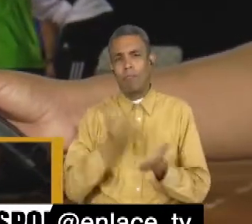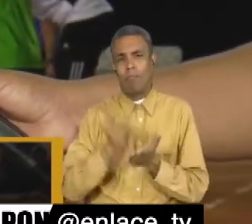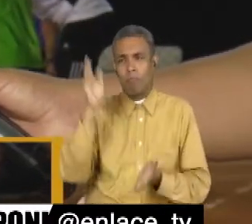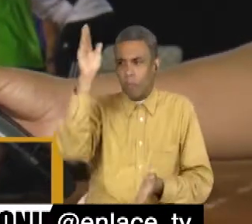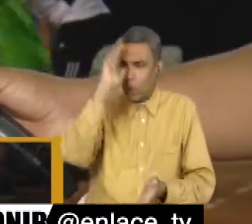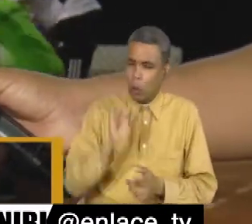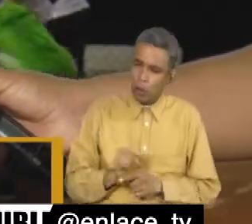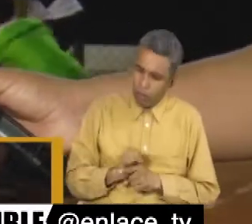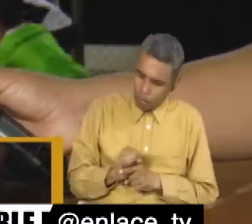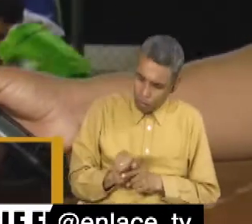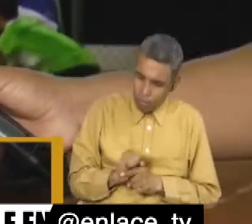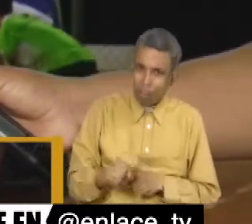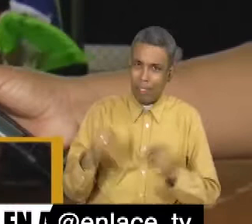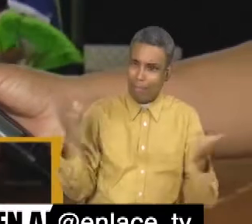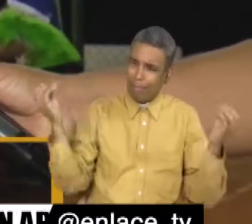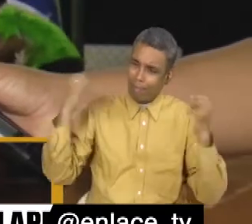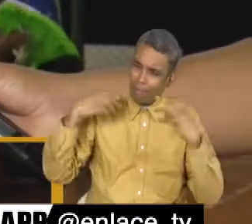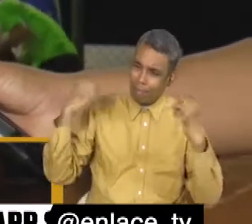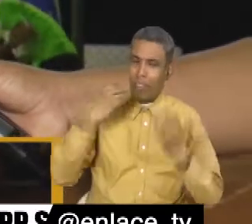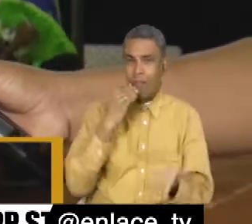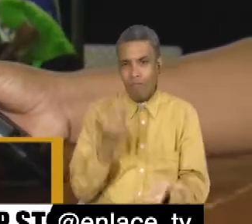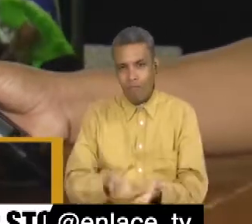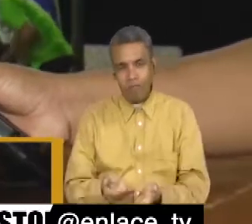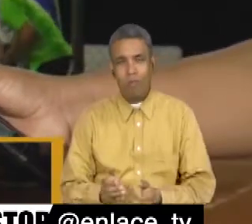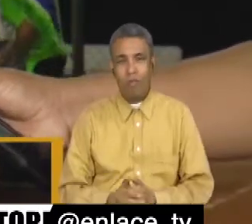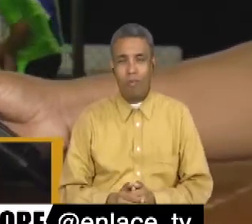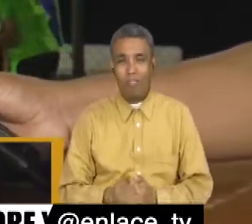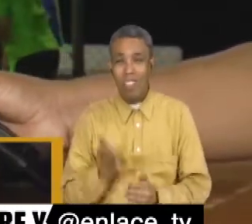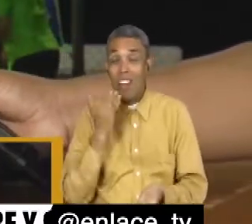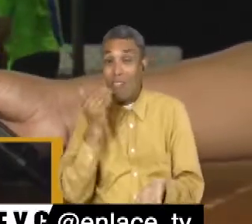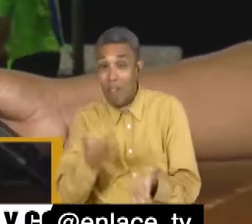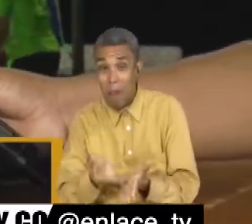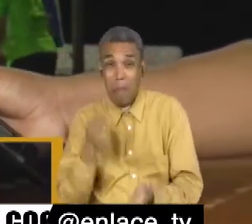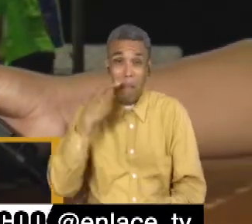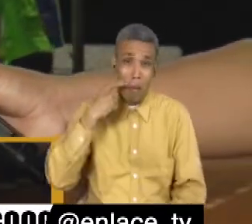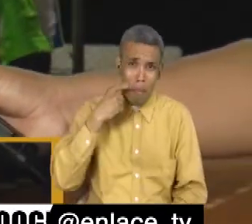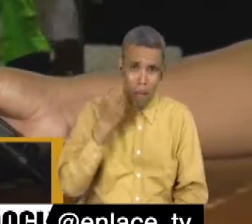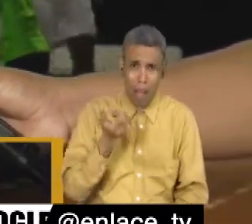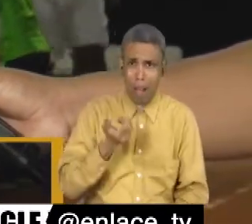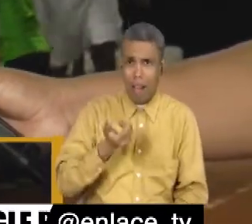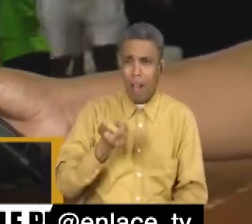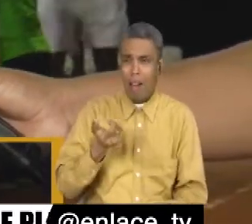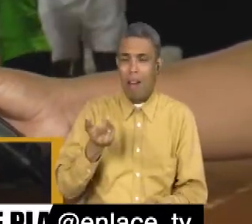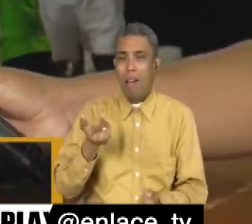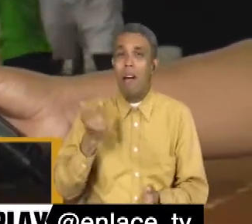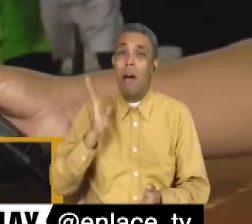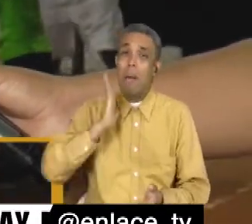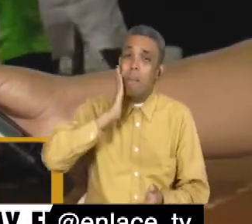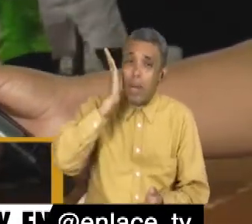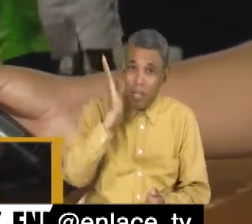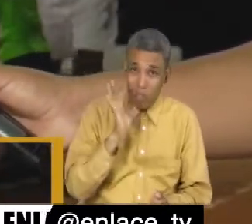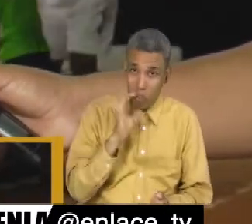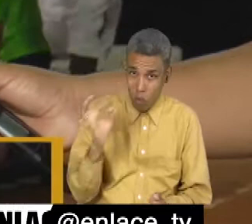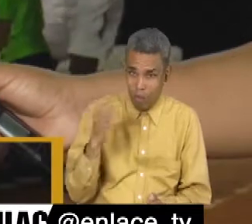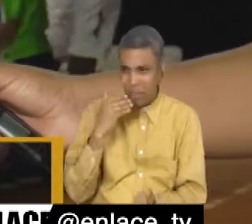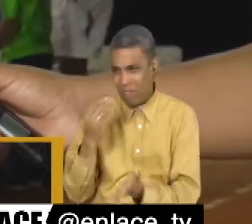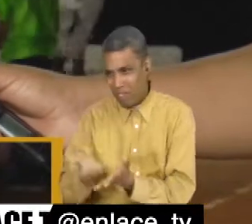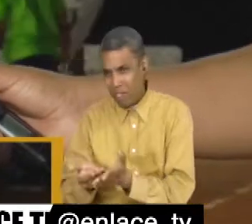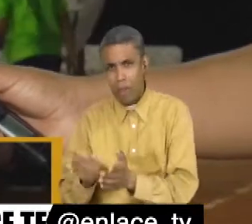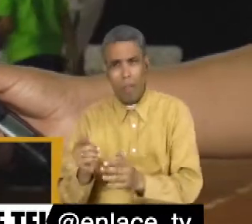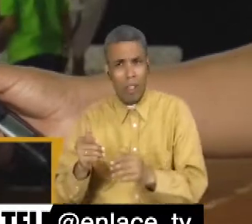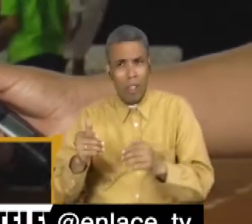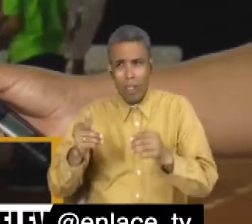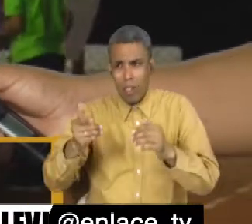todo lo que me dio y muchas gracias a mi papá, a mi padrino. Y le doy muchas gracias a todos los